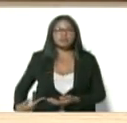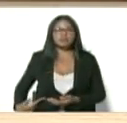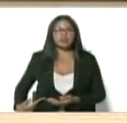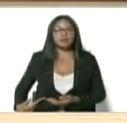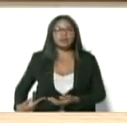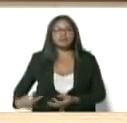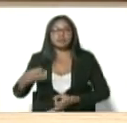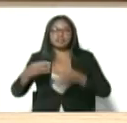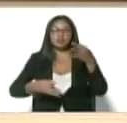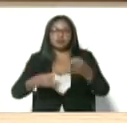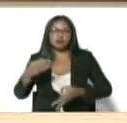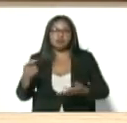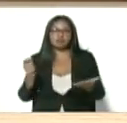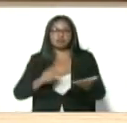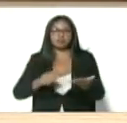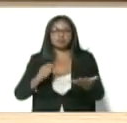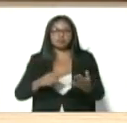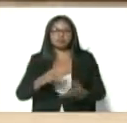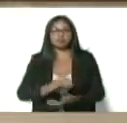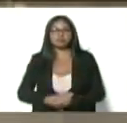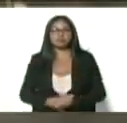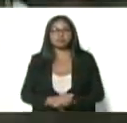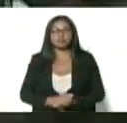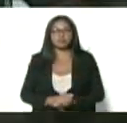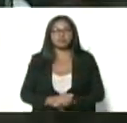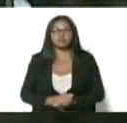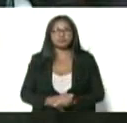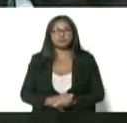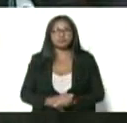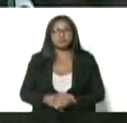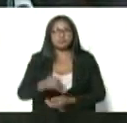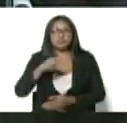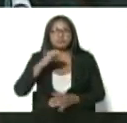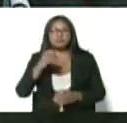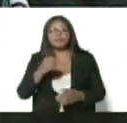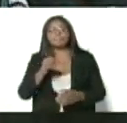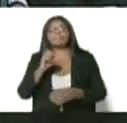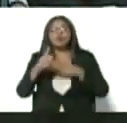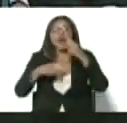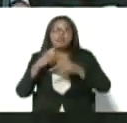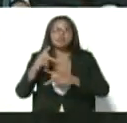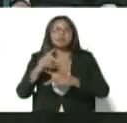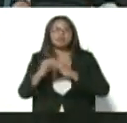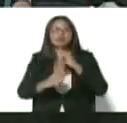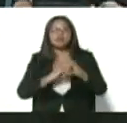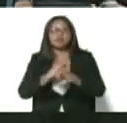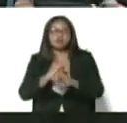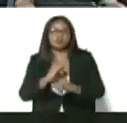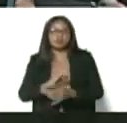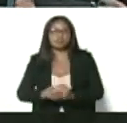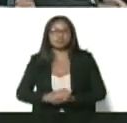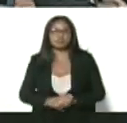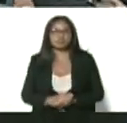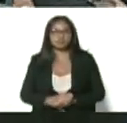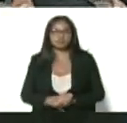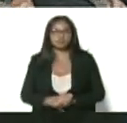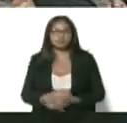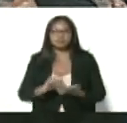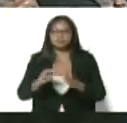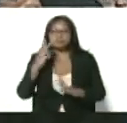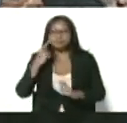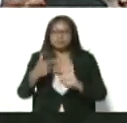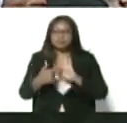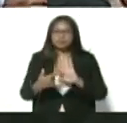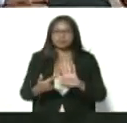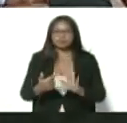gobierno presidente de la comisión de política interior y vicepresidente de la asamblea nacional fíjense este